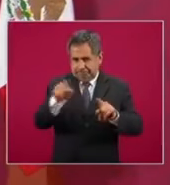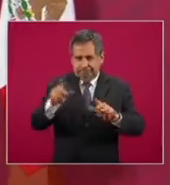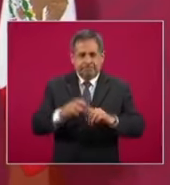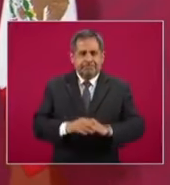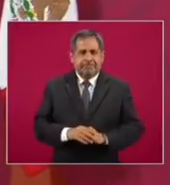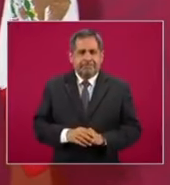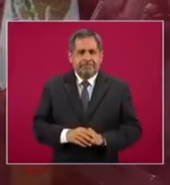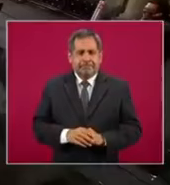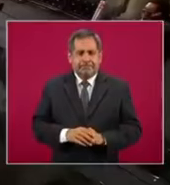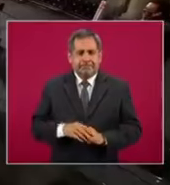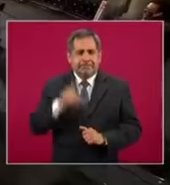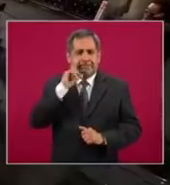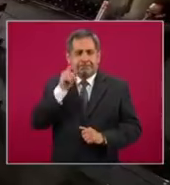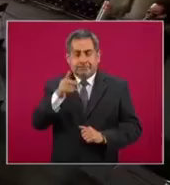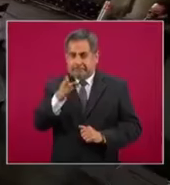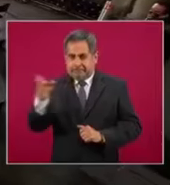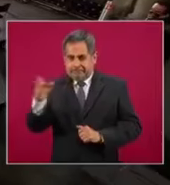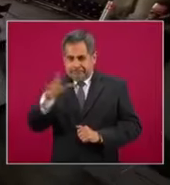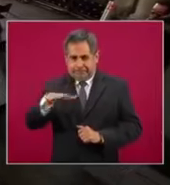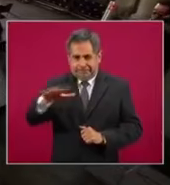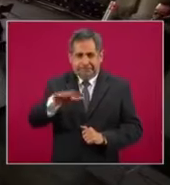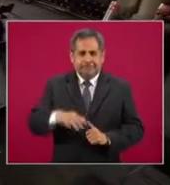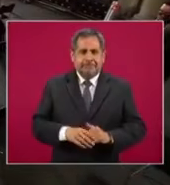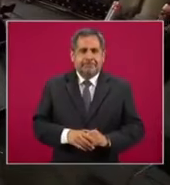allá mañana a la